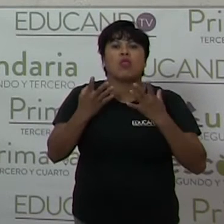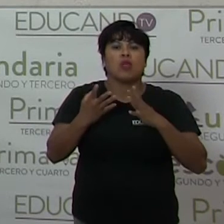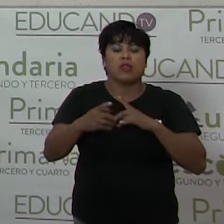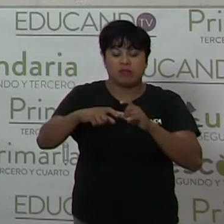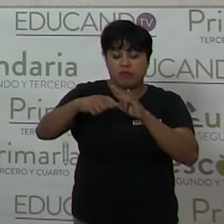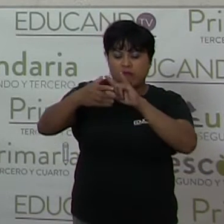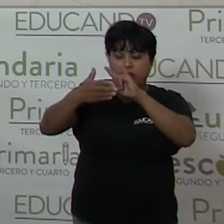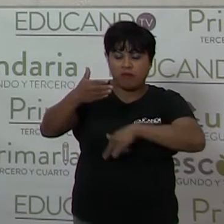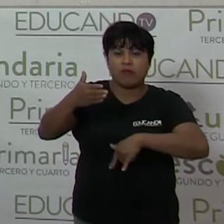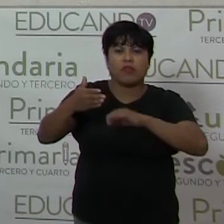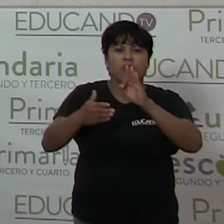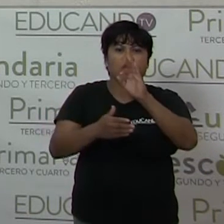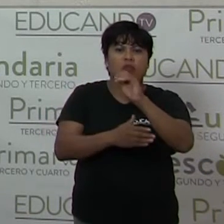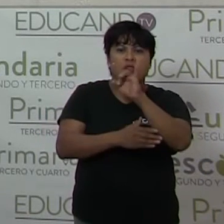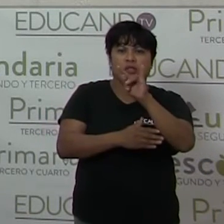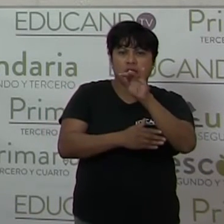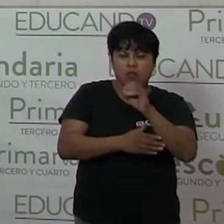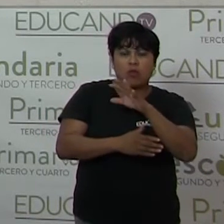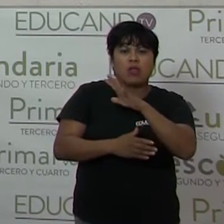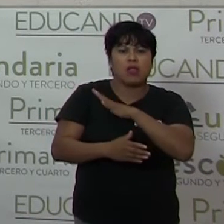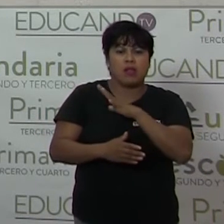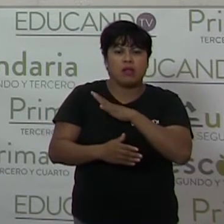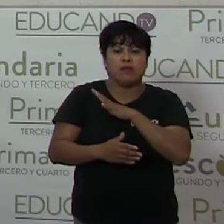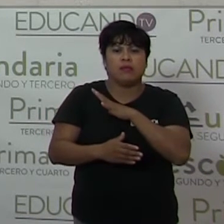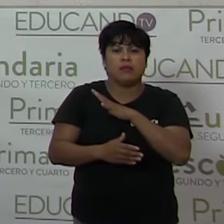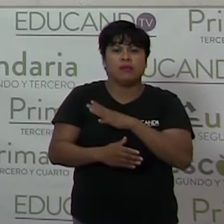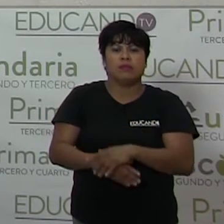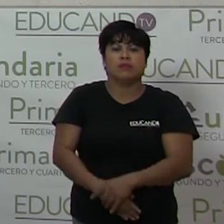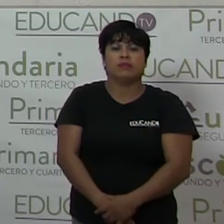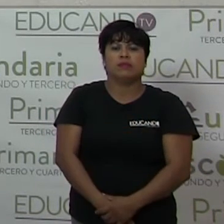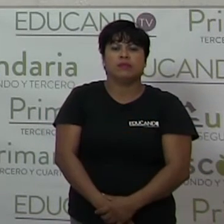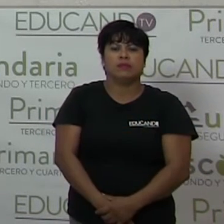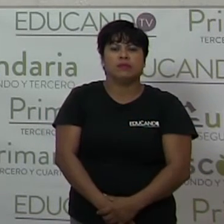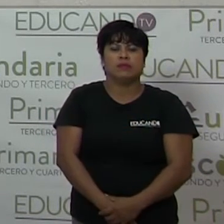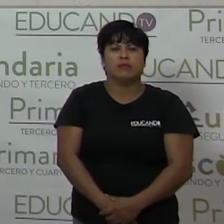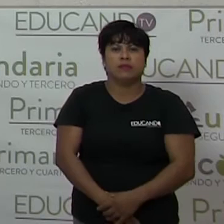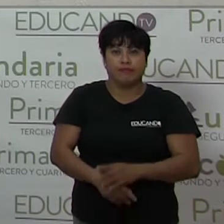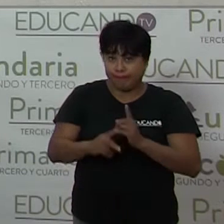folletos tenemos aquí contamos